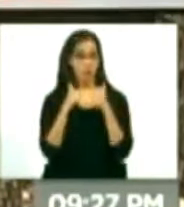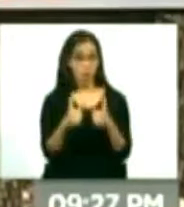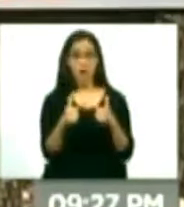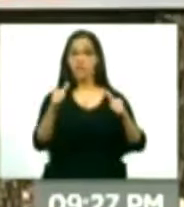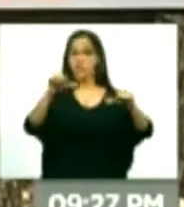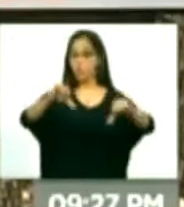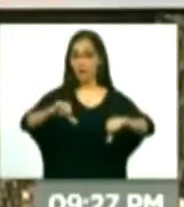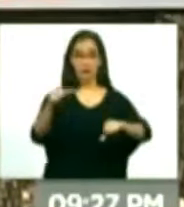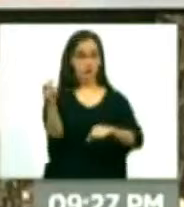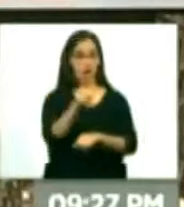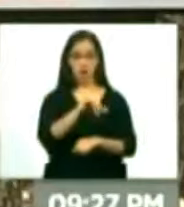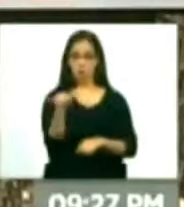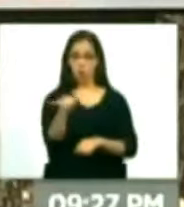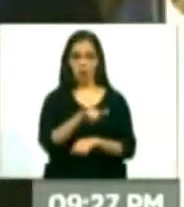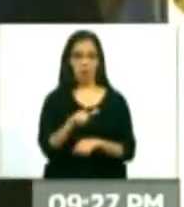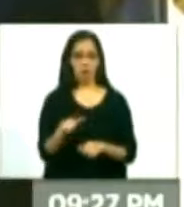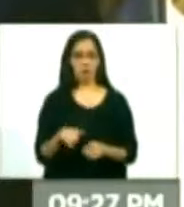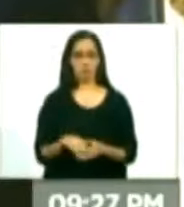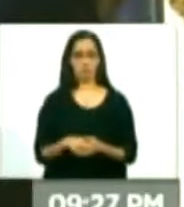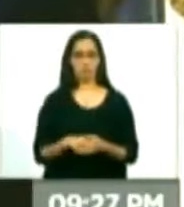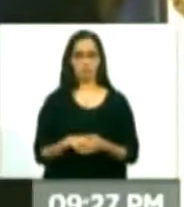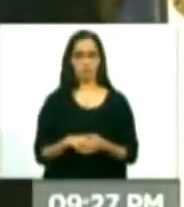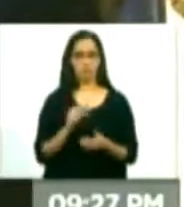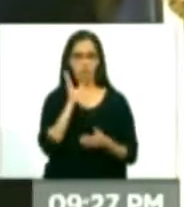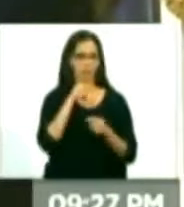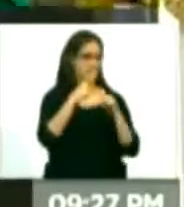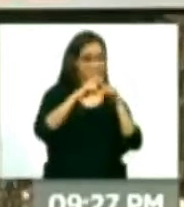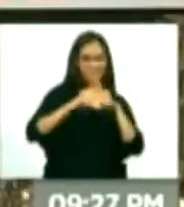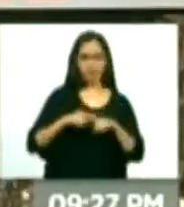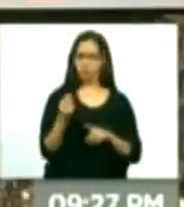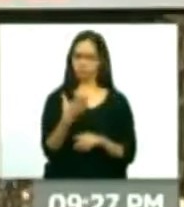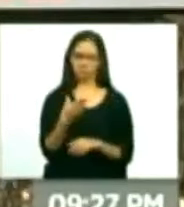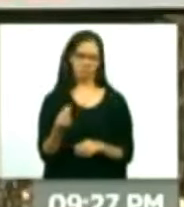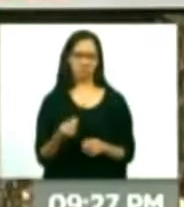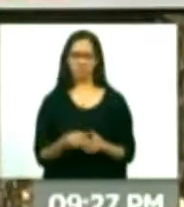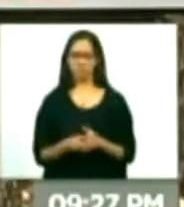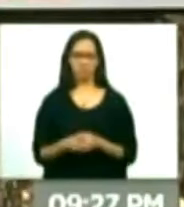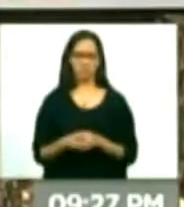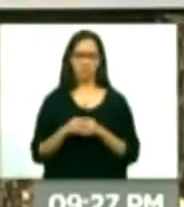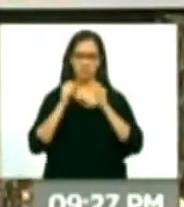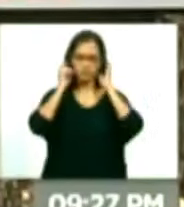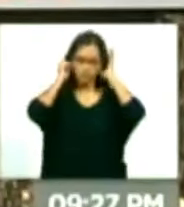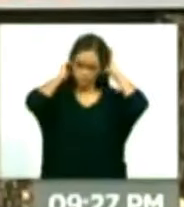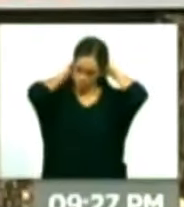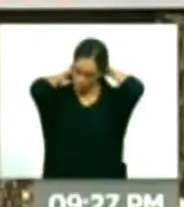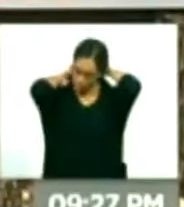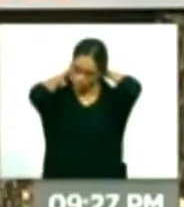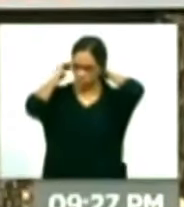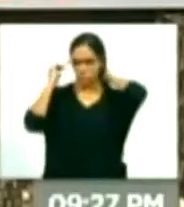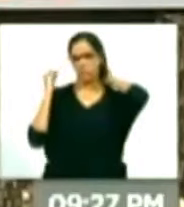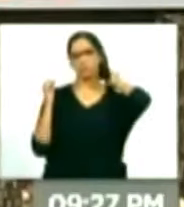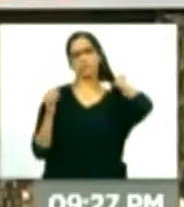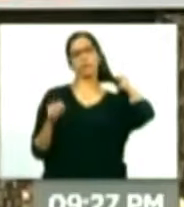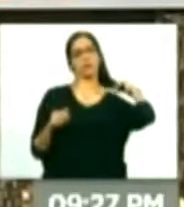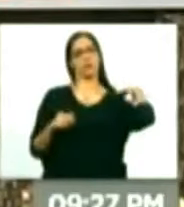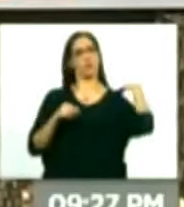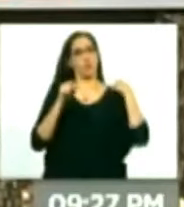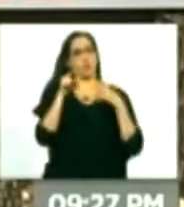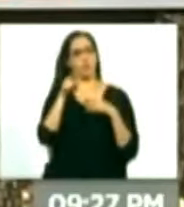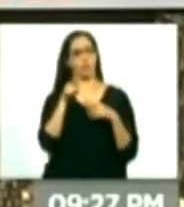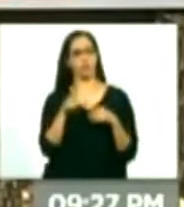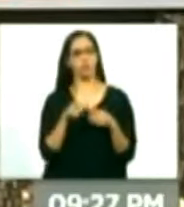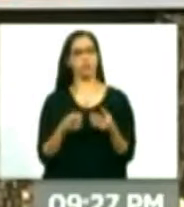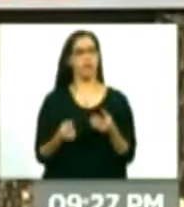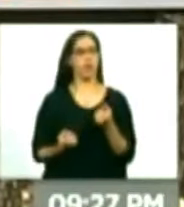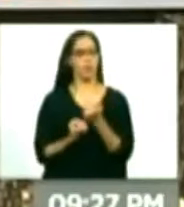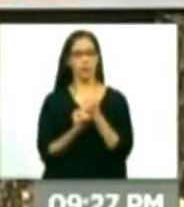las malas. No andan con cálculos, pues. No andan con cálculos. Usted escogió el partido que usted quiera,